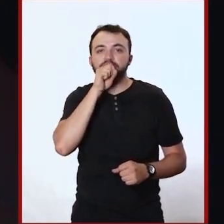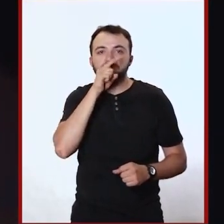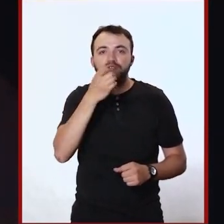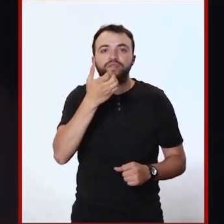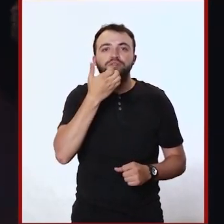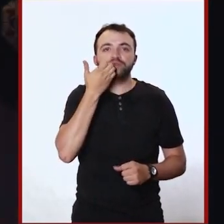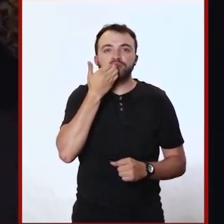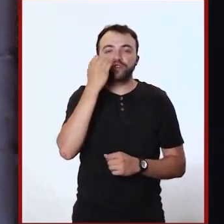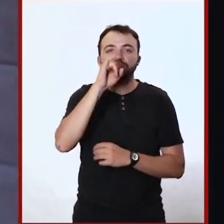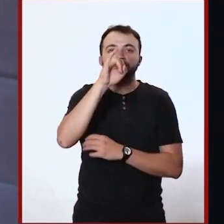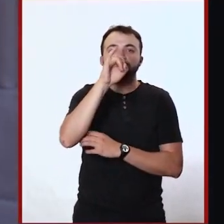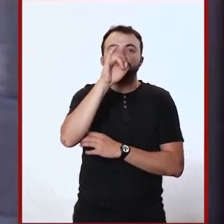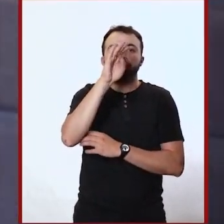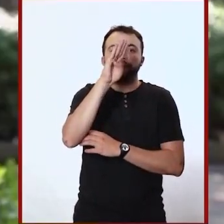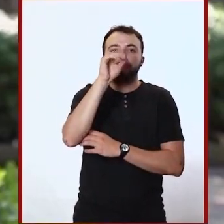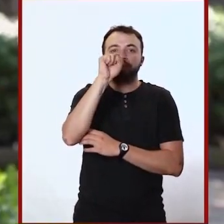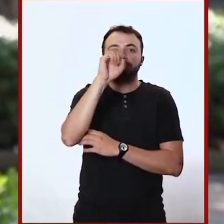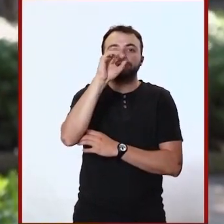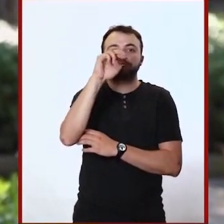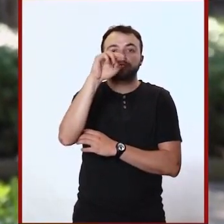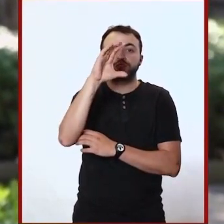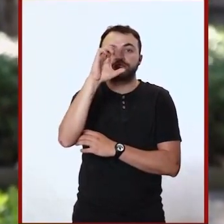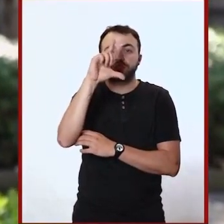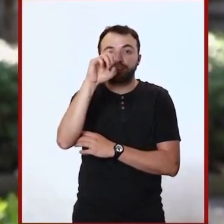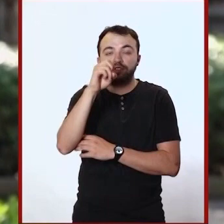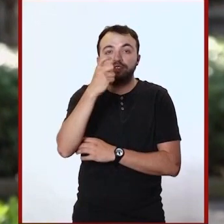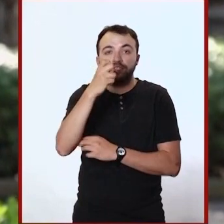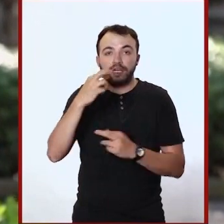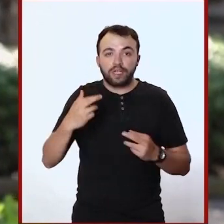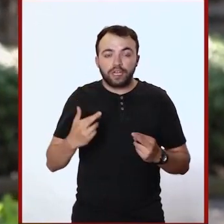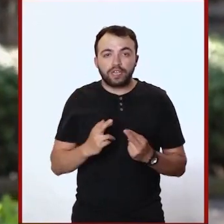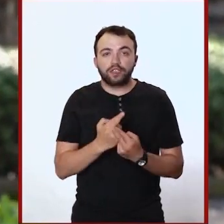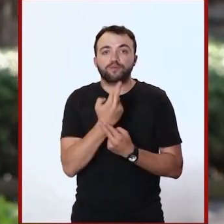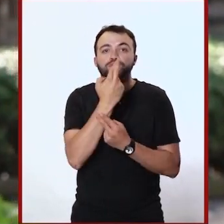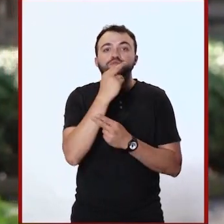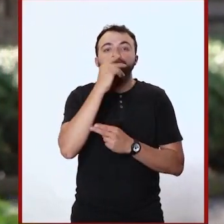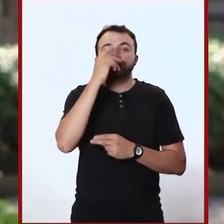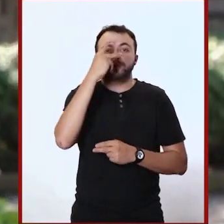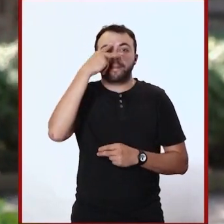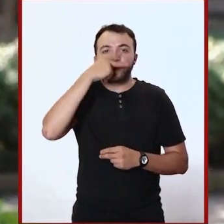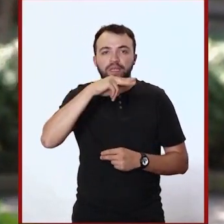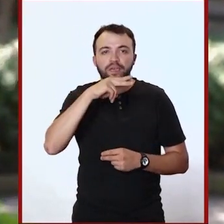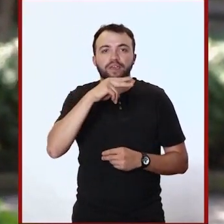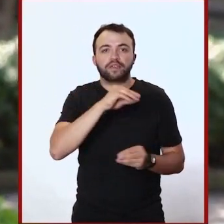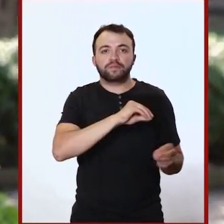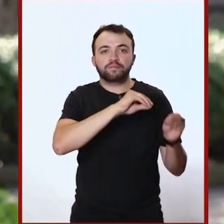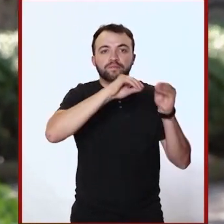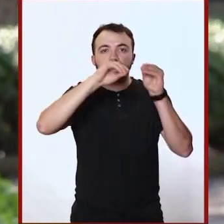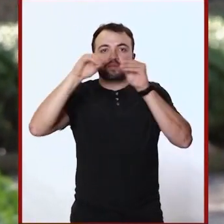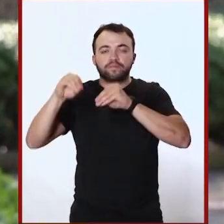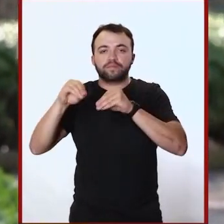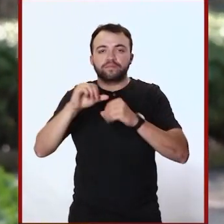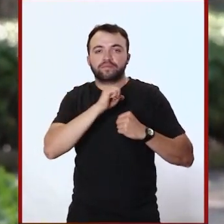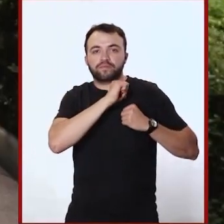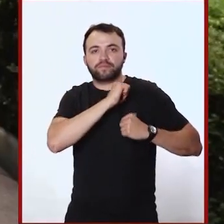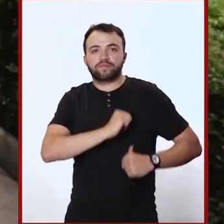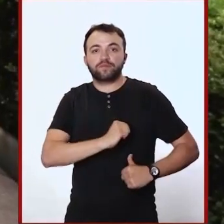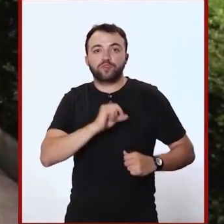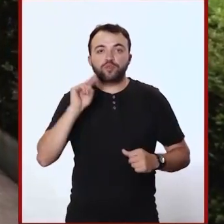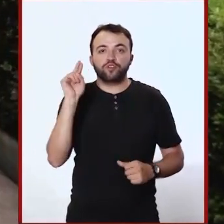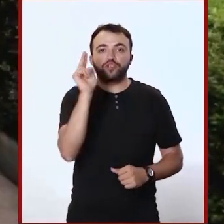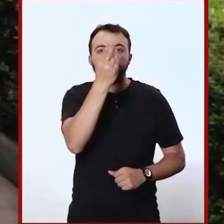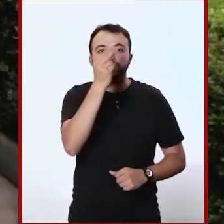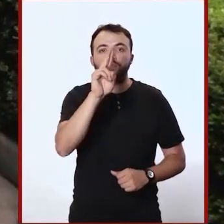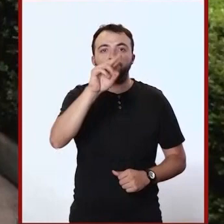que años después, con la Revolución Mexicana, pasaría a ser primero rector de la universidad. Por cierto, la